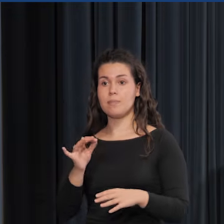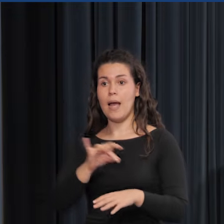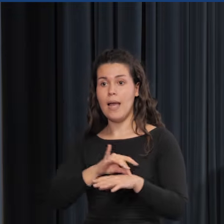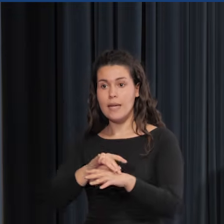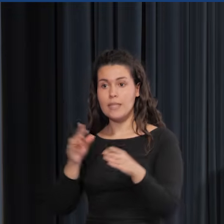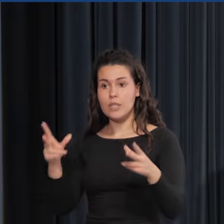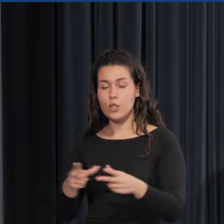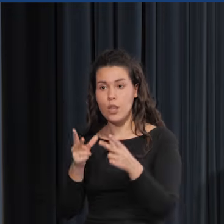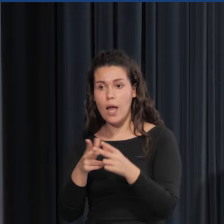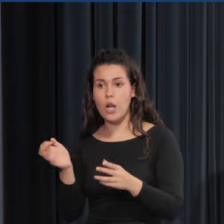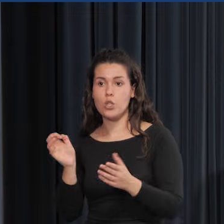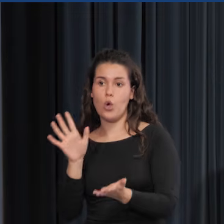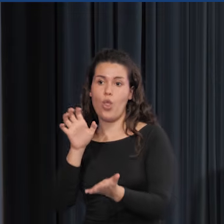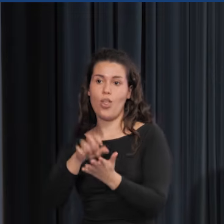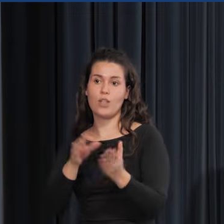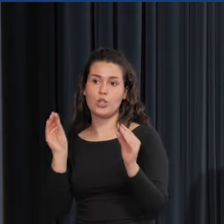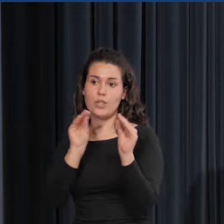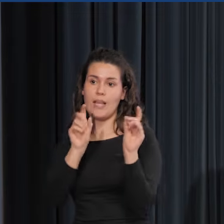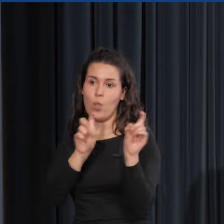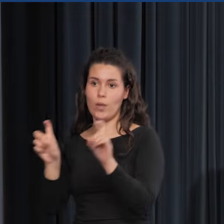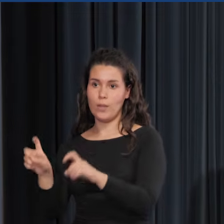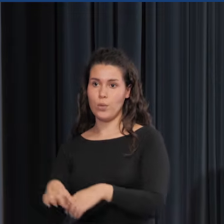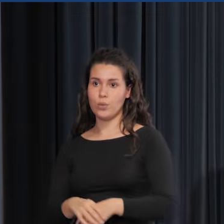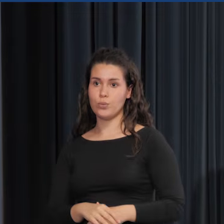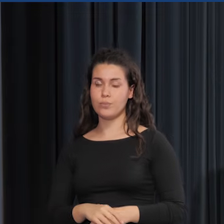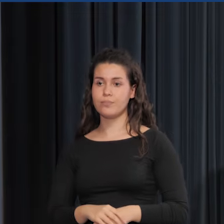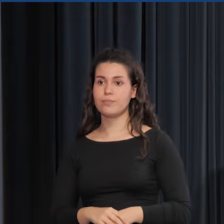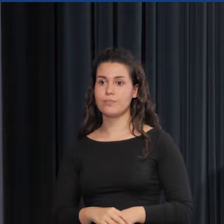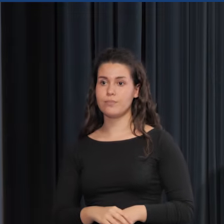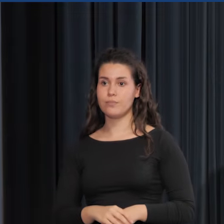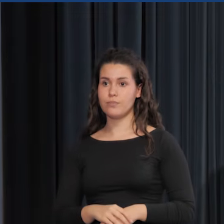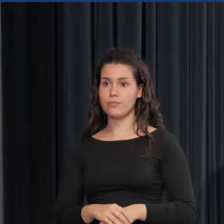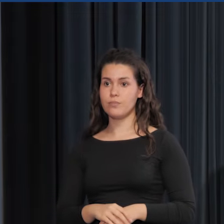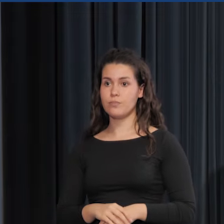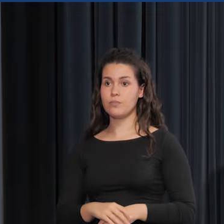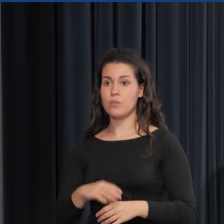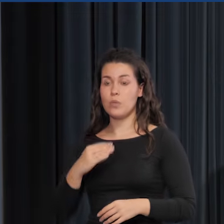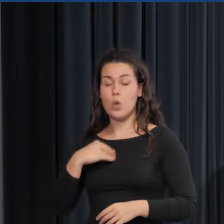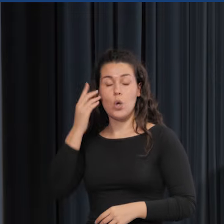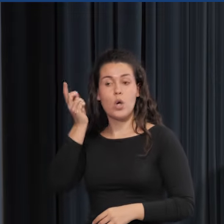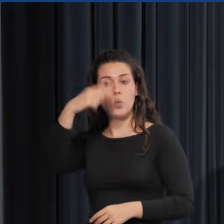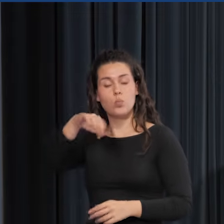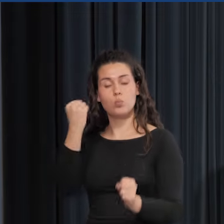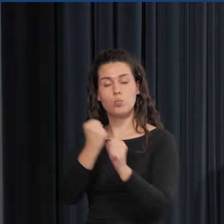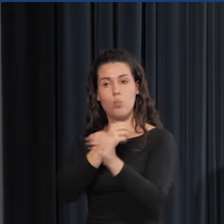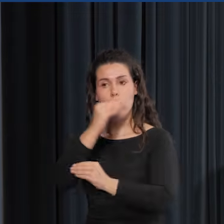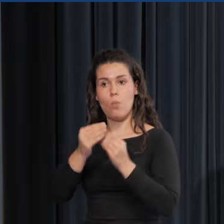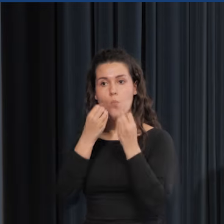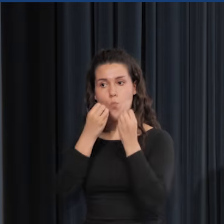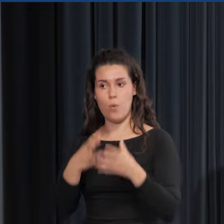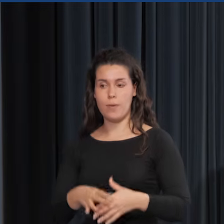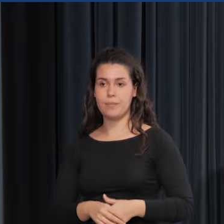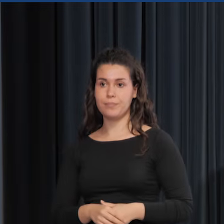centros educativos, y yo creo que en ese sentido pues, han hecho un buen trabajo.